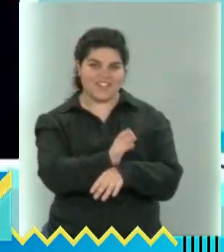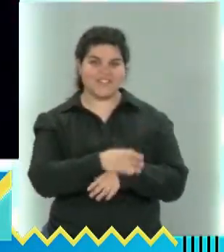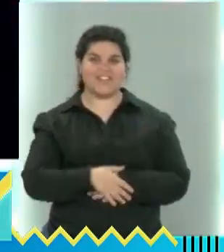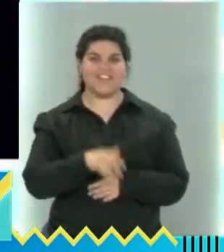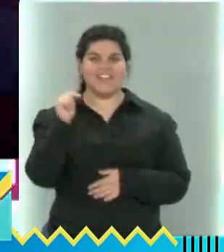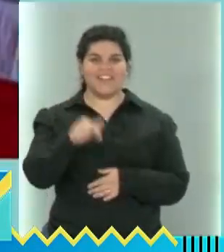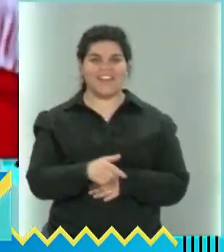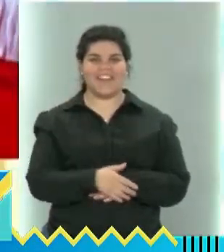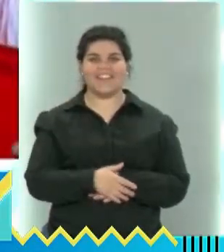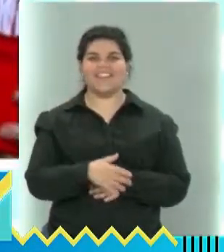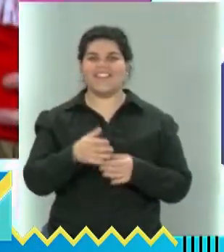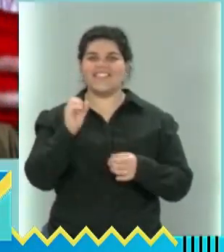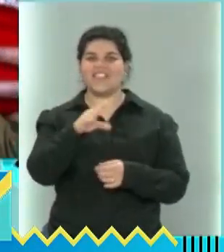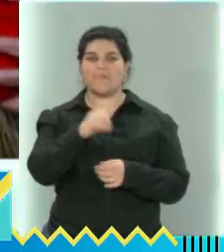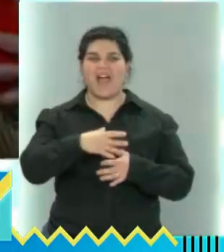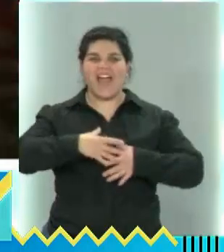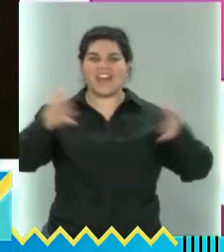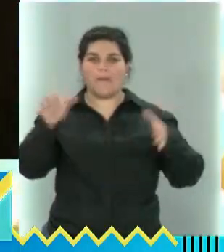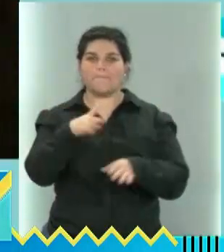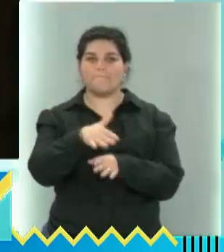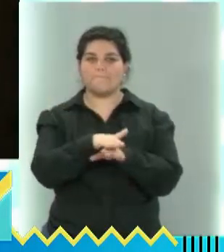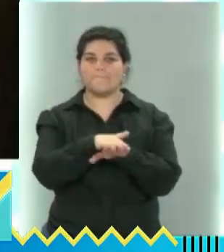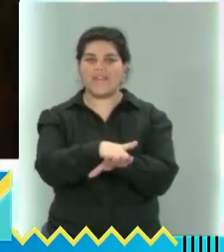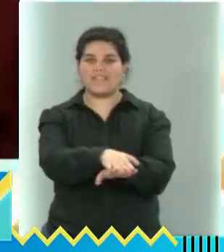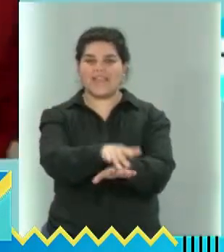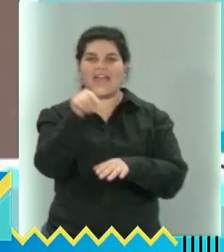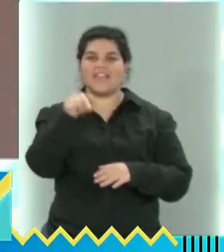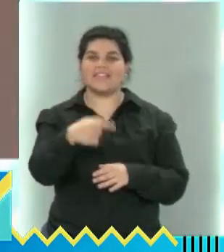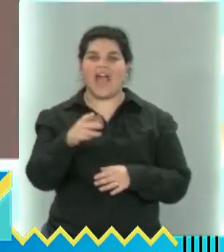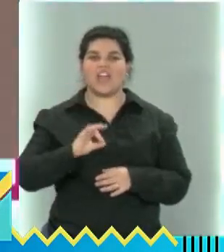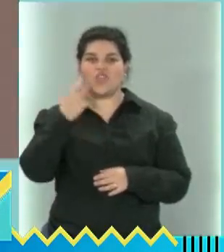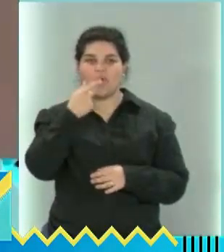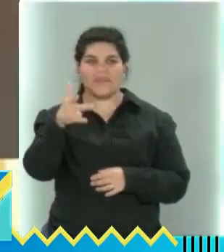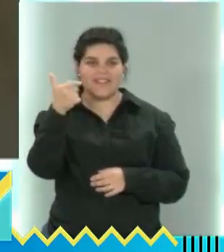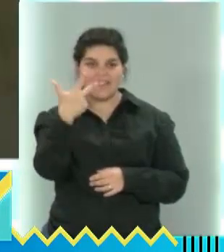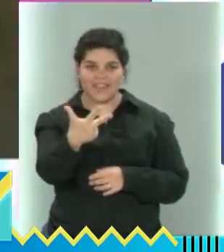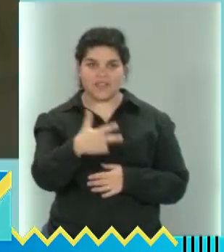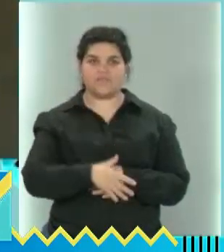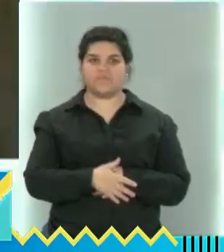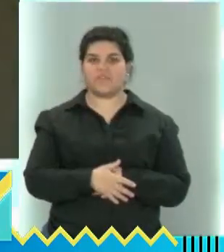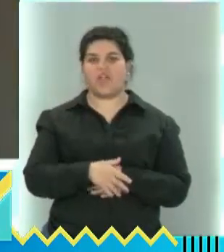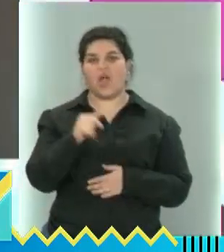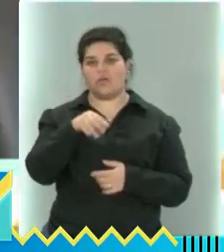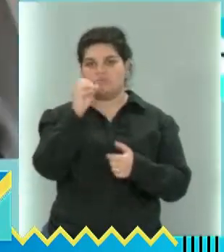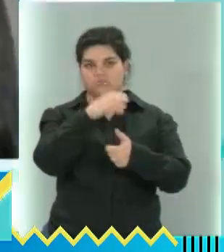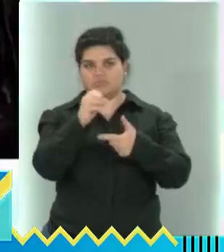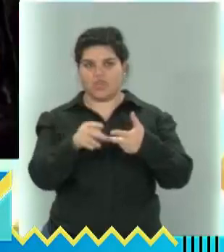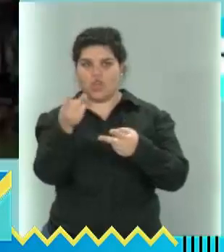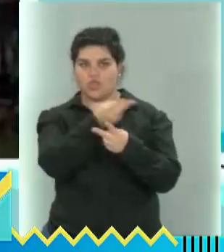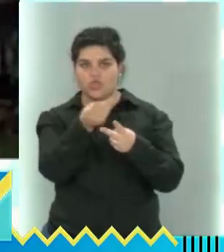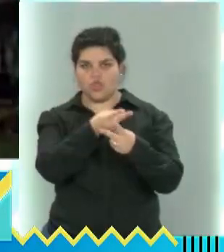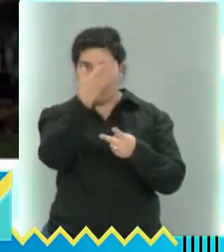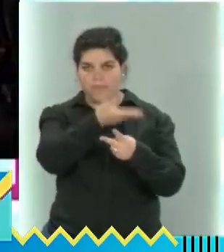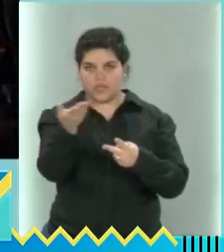El Gran Pez, está dirigida por Tim Burton y fue estrenada en el 2003. Está protagonizada por Billy Crudup y Ewan McGregor. El